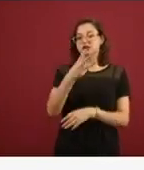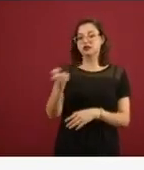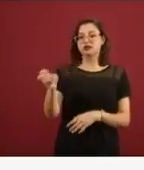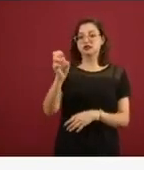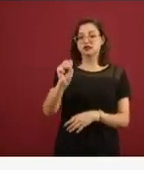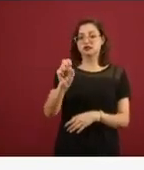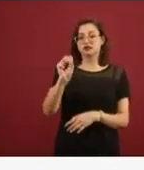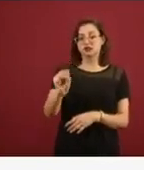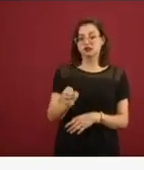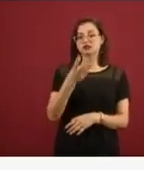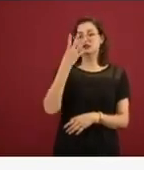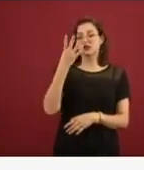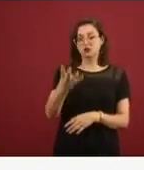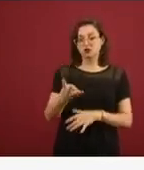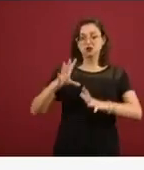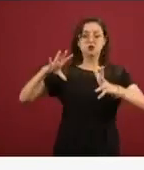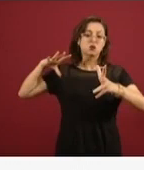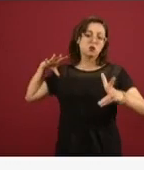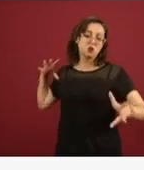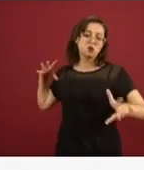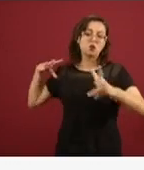13.364, esta es la manera en que se han